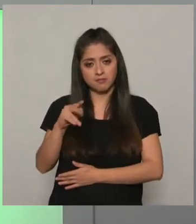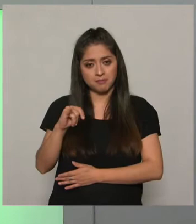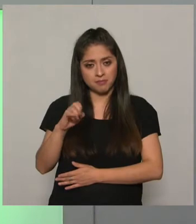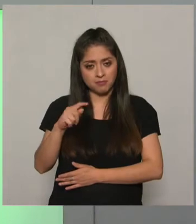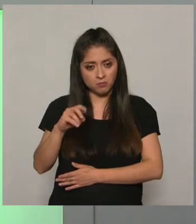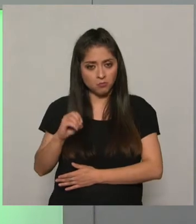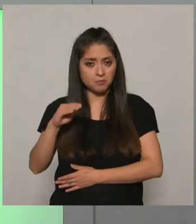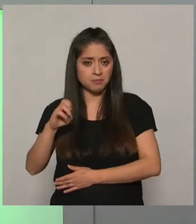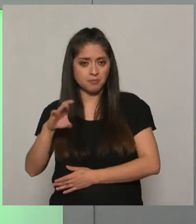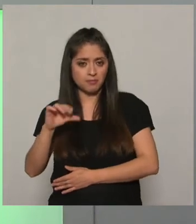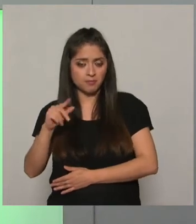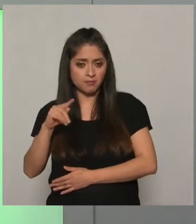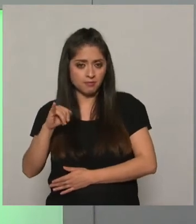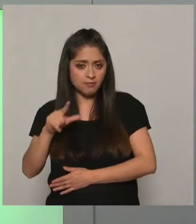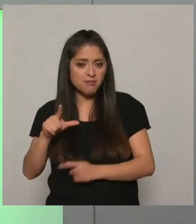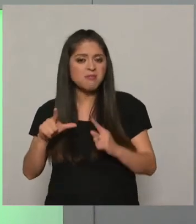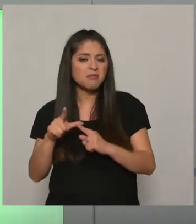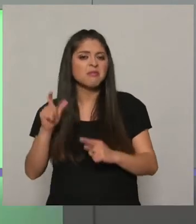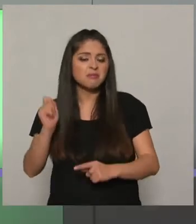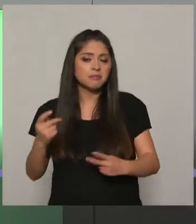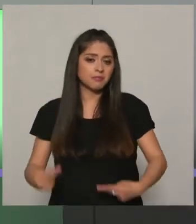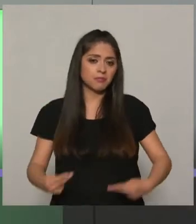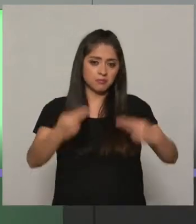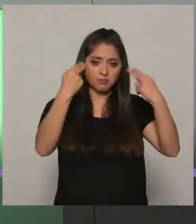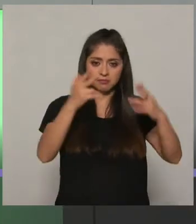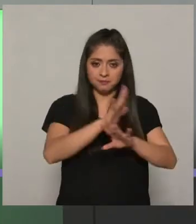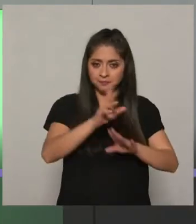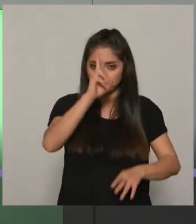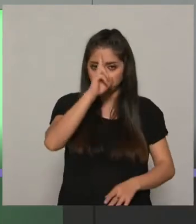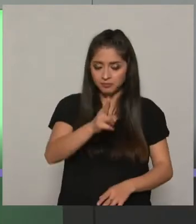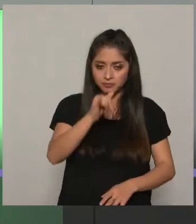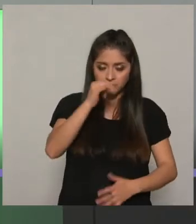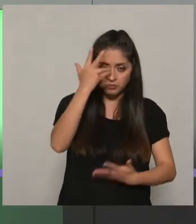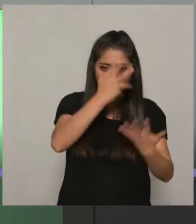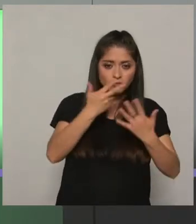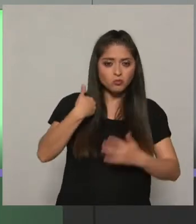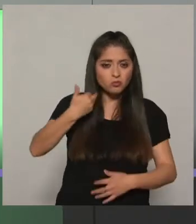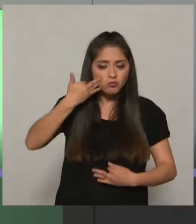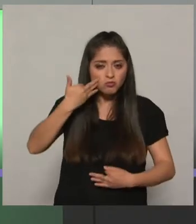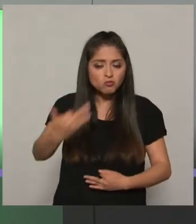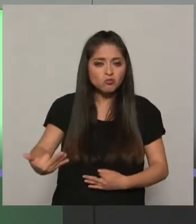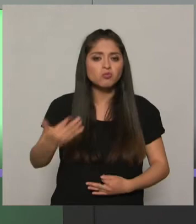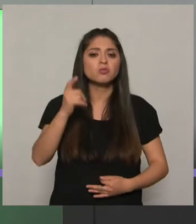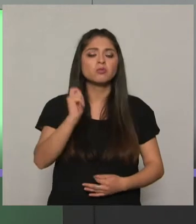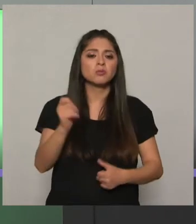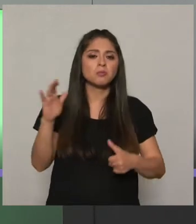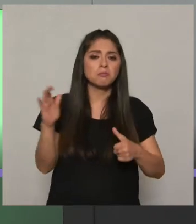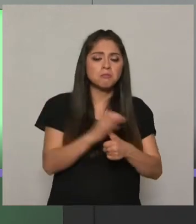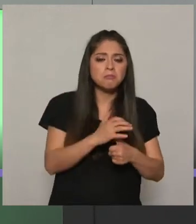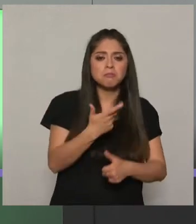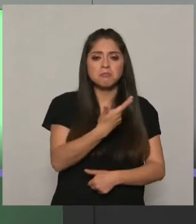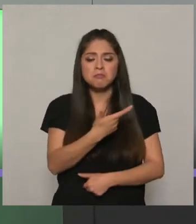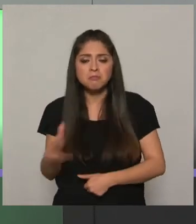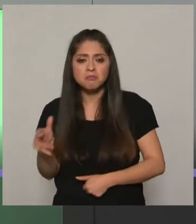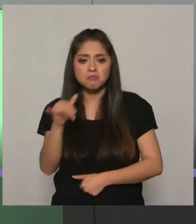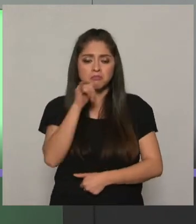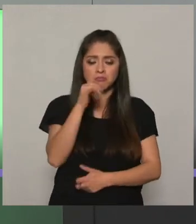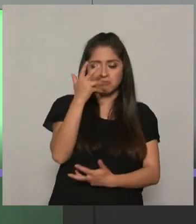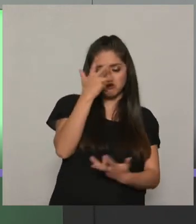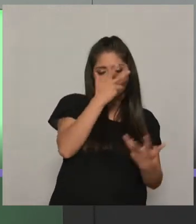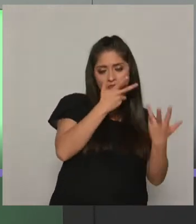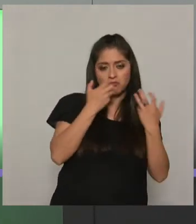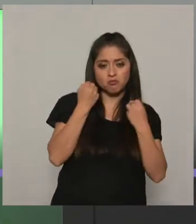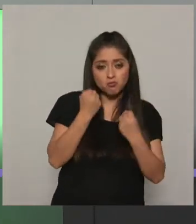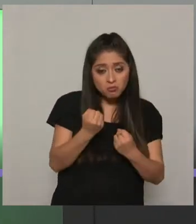pues ya no vendan alcohol. Yo he visto en restaurantes, en bares, que la gente ya está cayéndose y los meseros